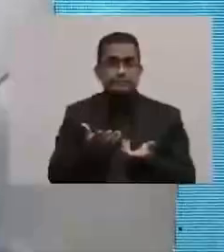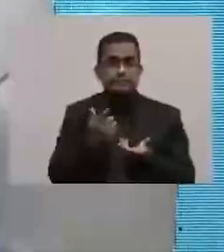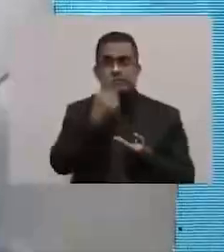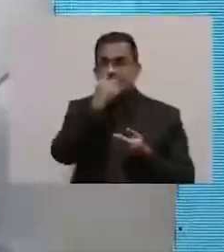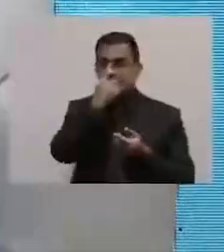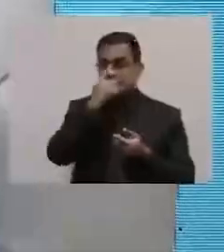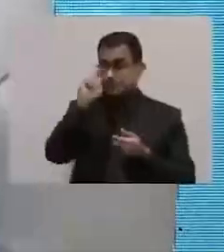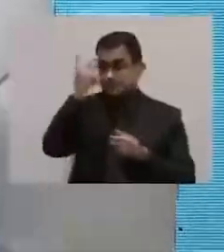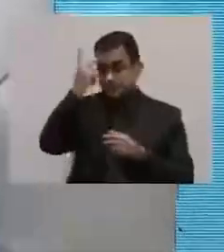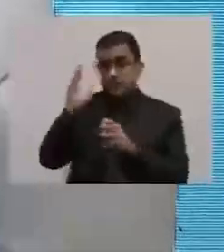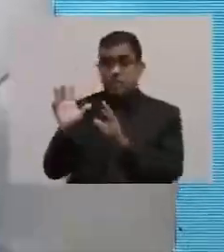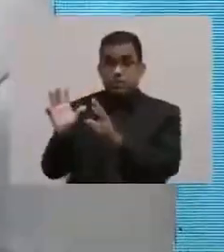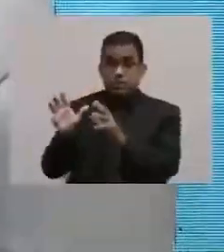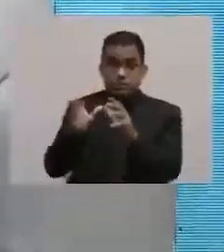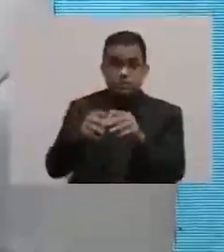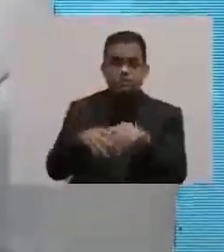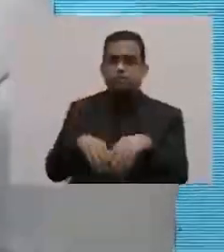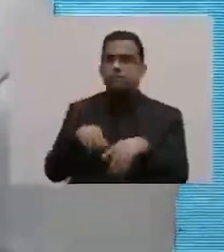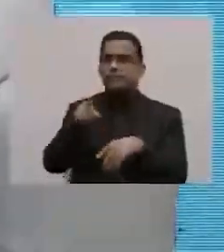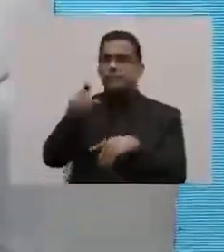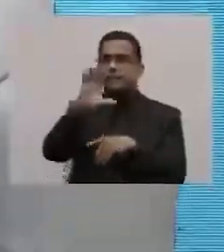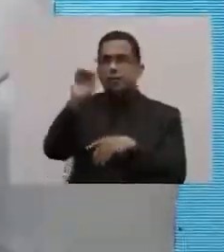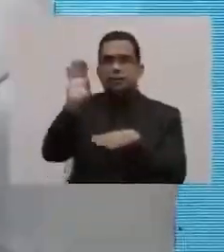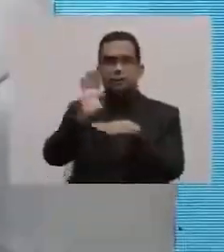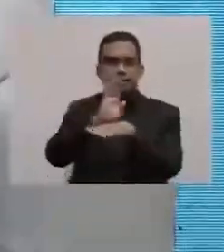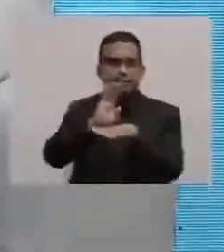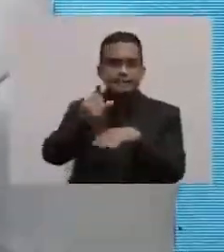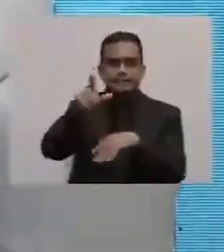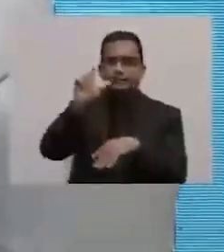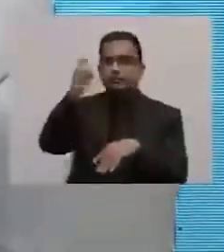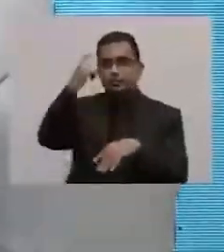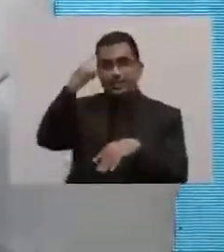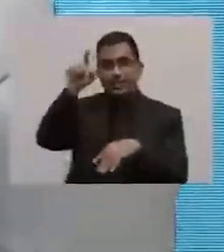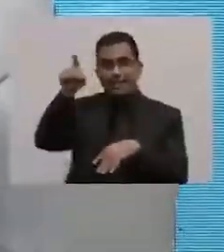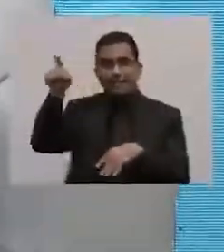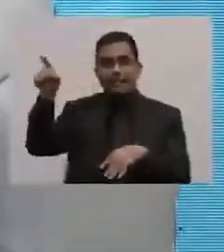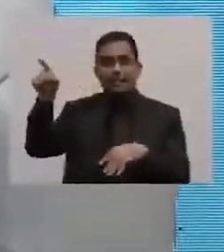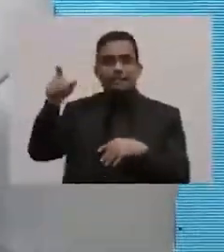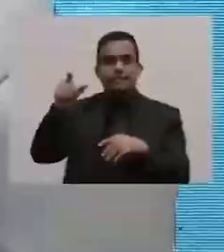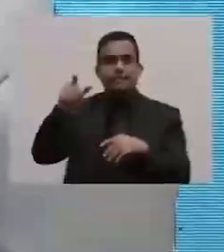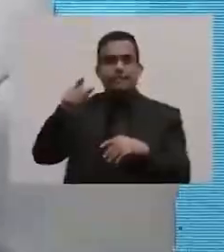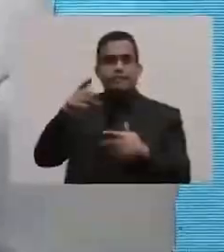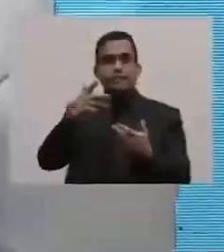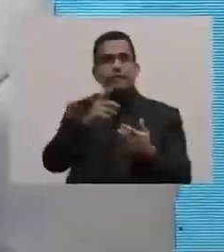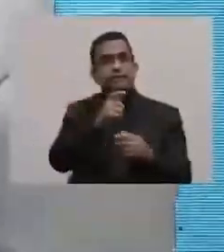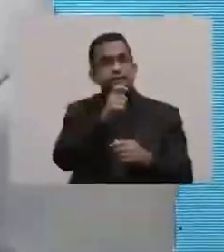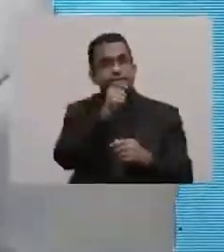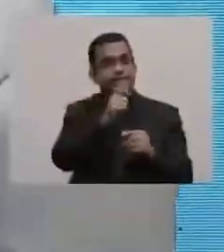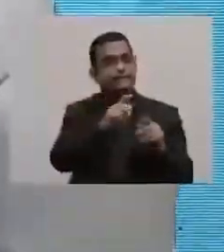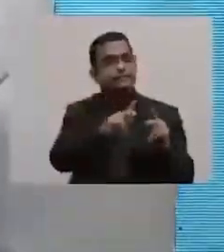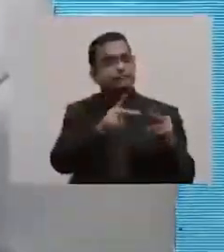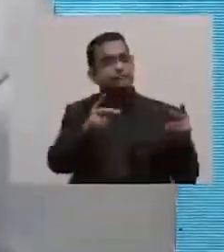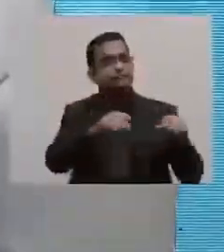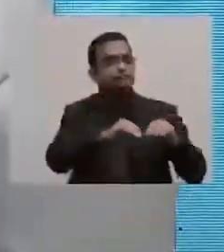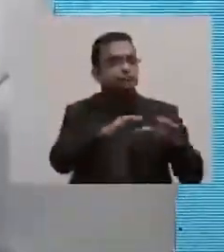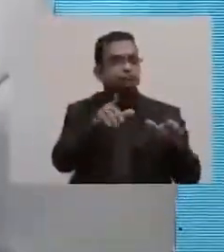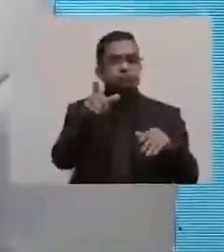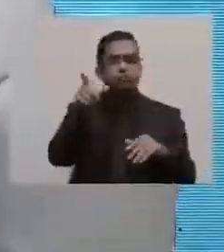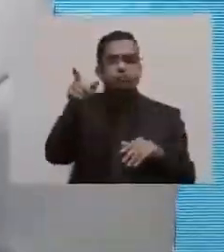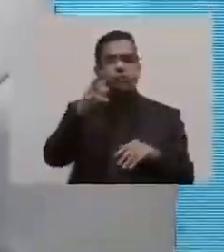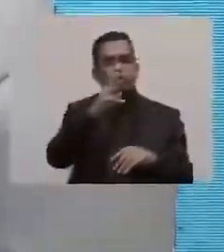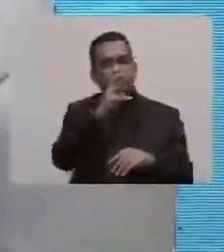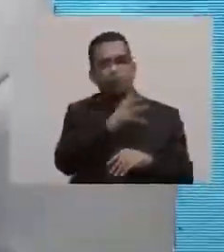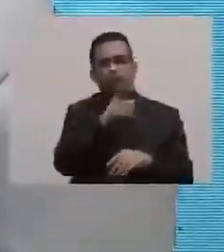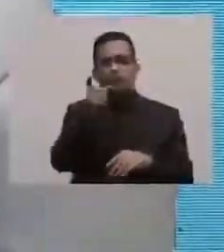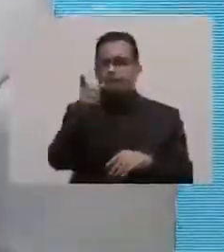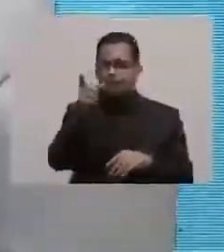partidos, se ignora desde las empresas, desde los gobiernos. No deberían ignorar los medios en dar cabida